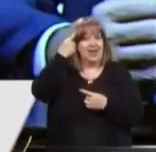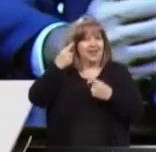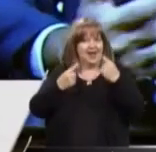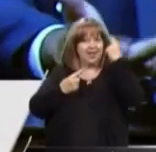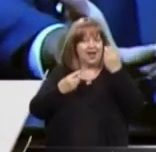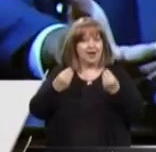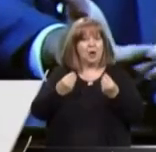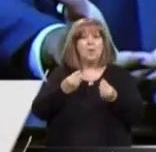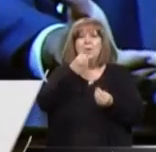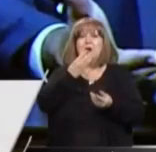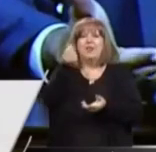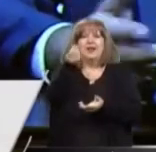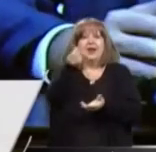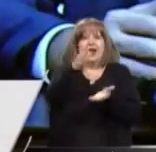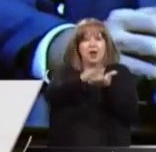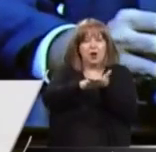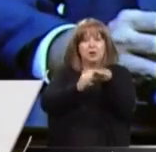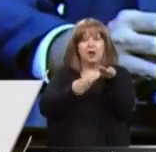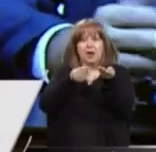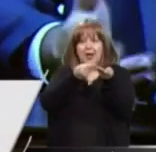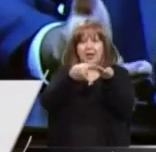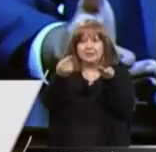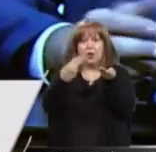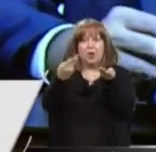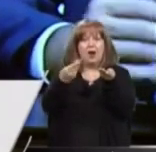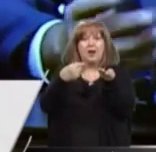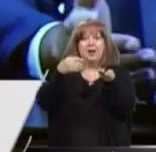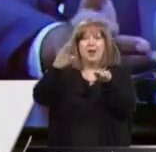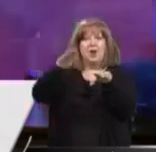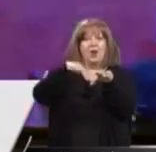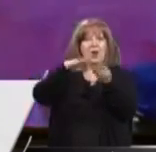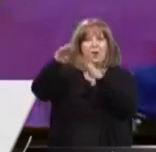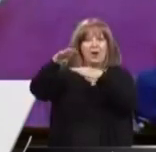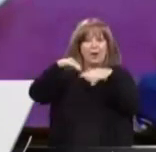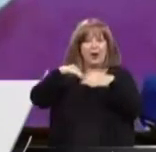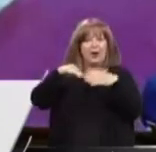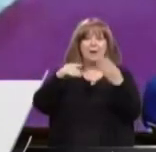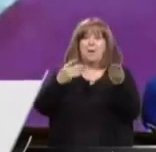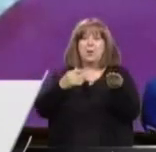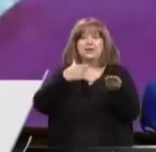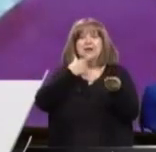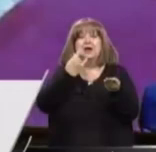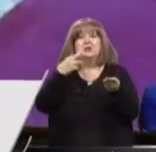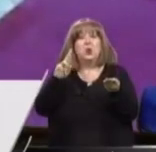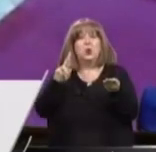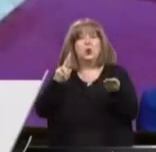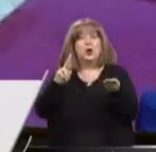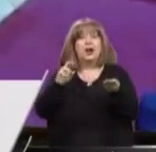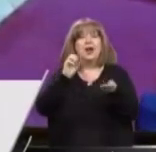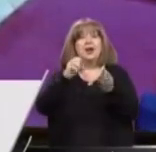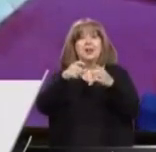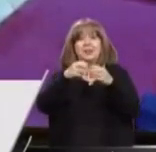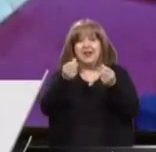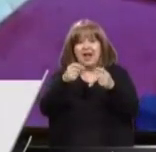de tener una moneda particularmente para su relación comercial y financiera. Sí. Podría llamarse Sur, es la idea tentativa que han